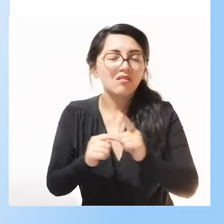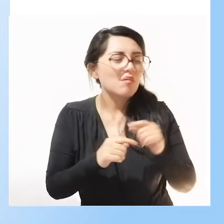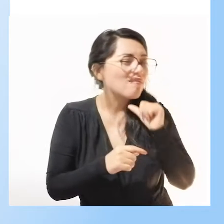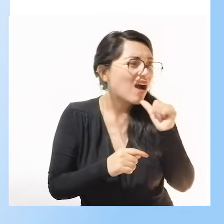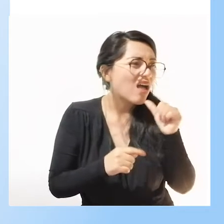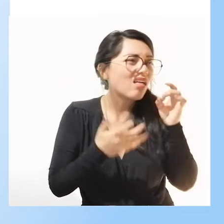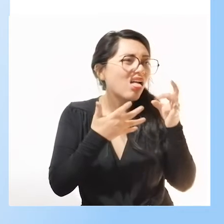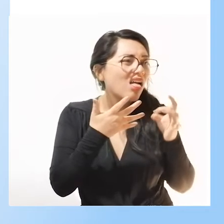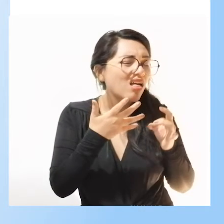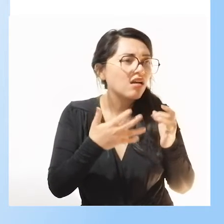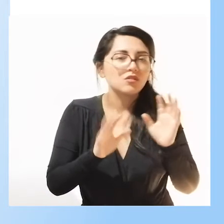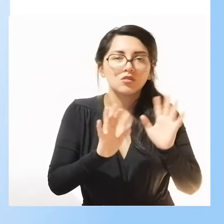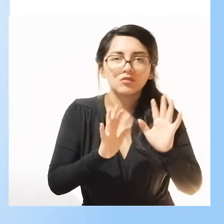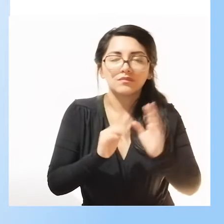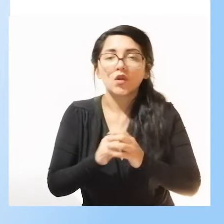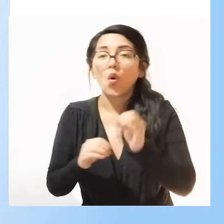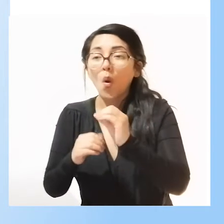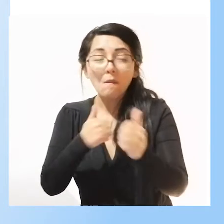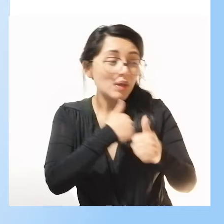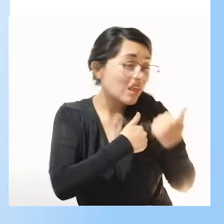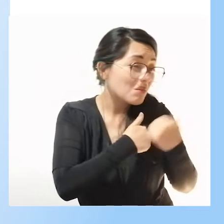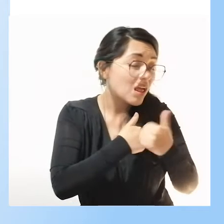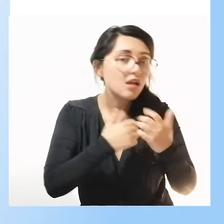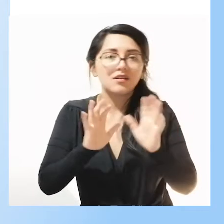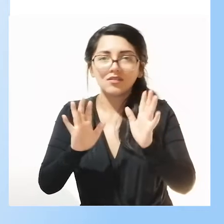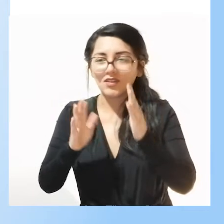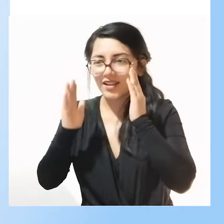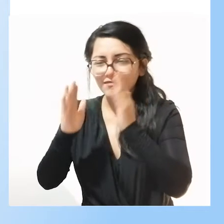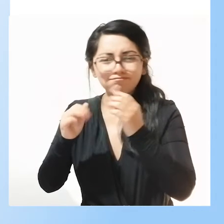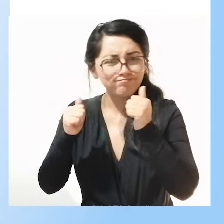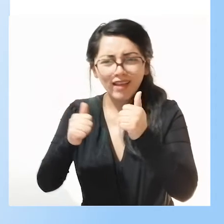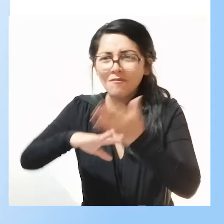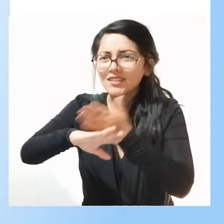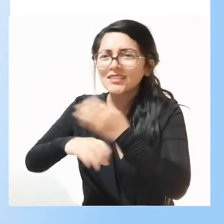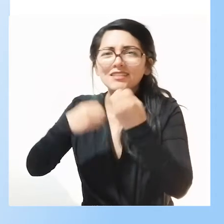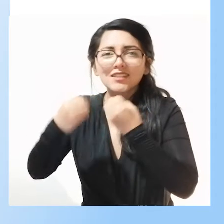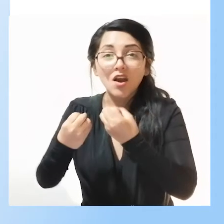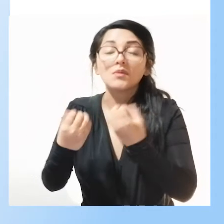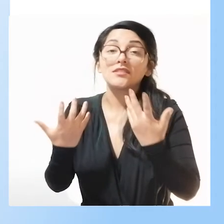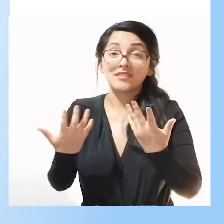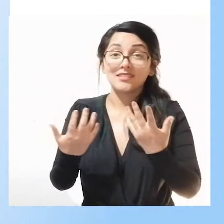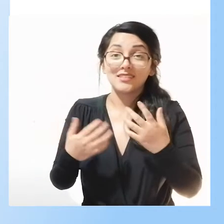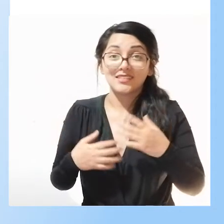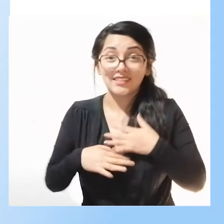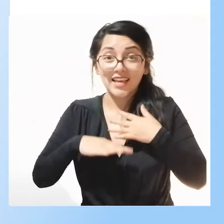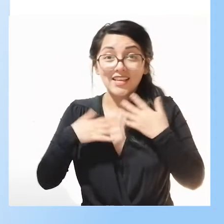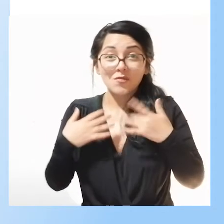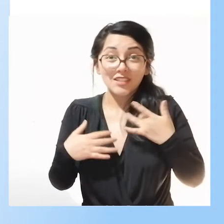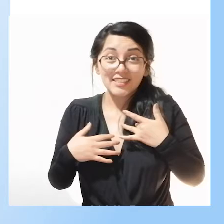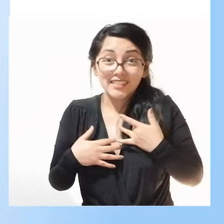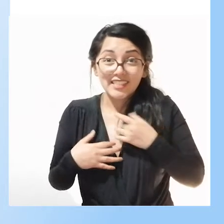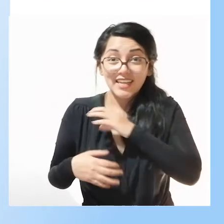de protección y no solo en los riesgos. Y esto nos sirve para afrontar mejor la enfermedad y la